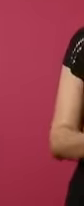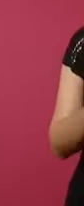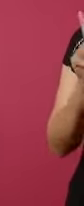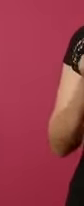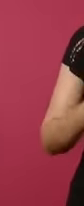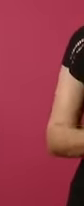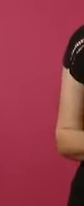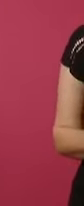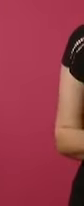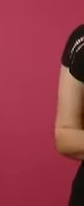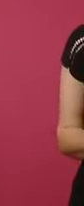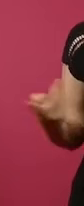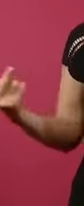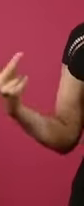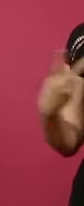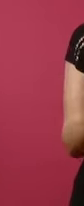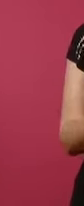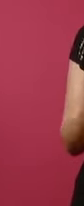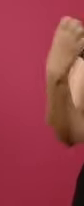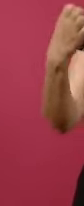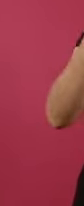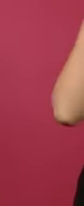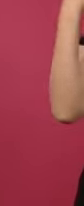tiene una orientación